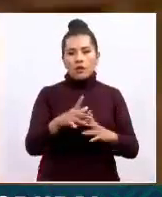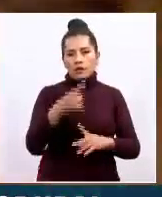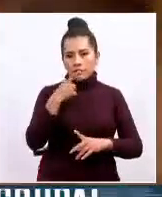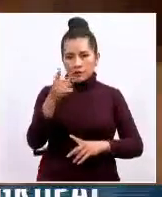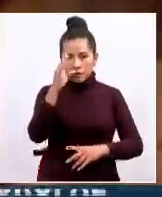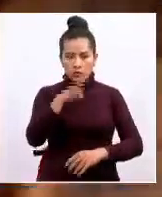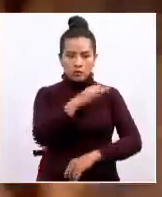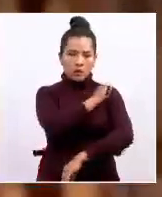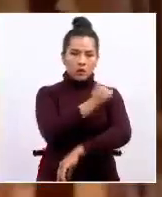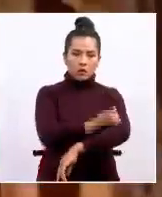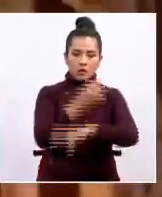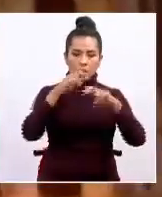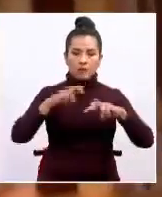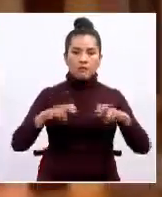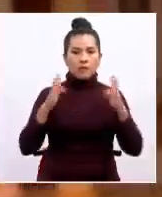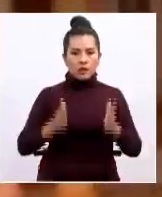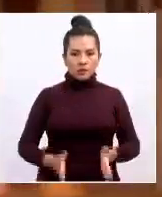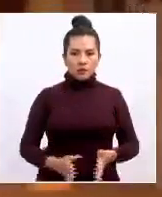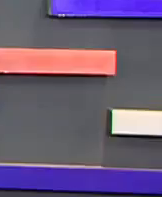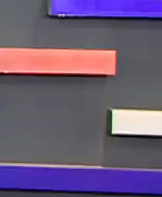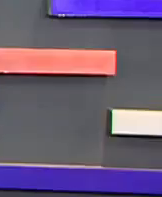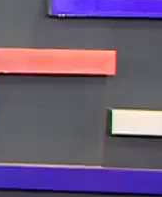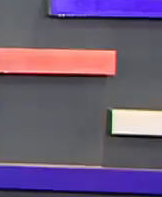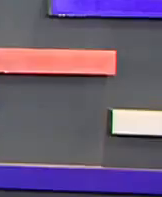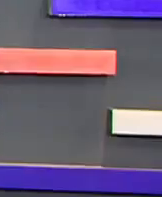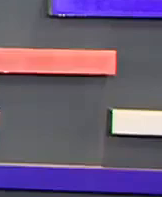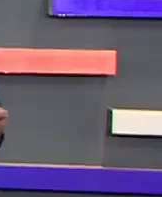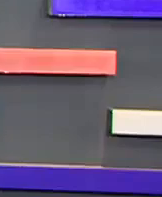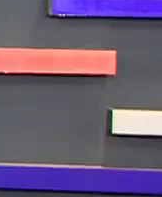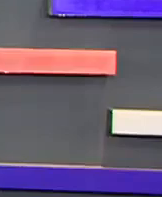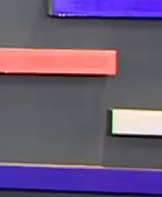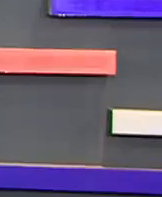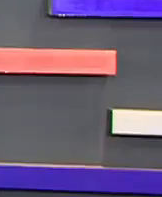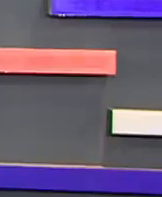el fiscal asignado al caso. Estos y más temas los vamos